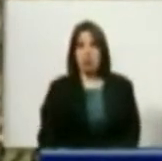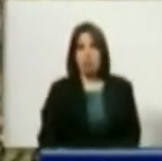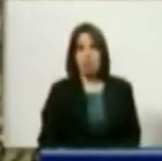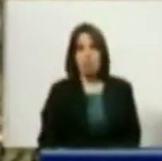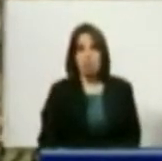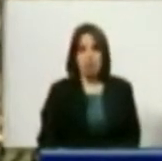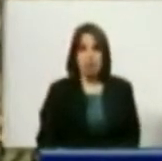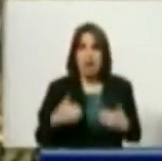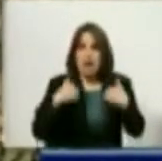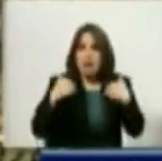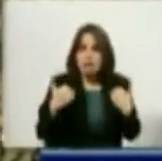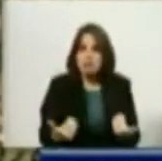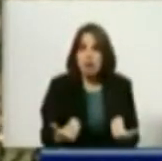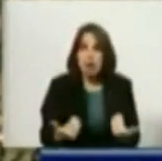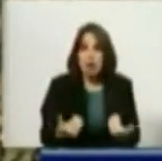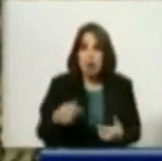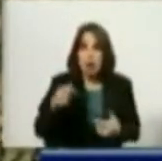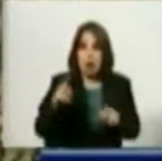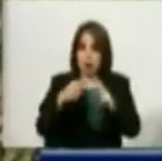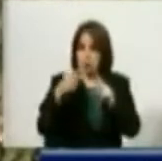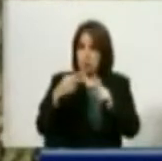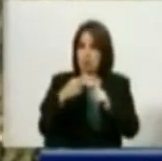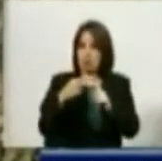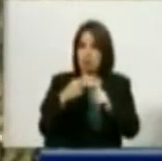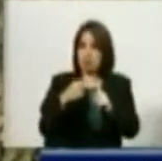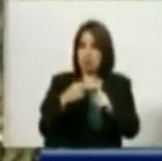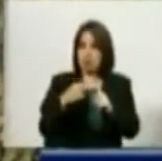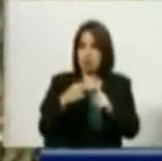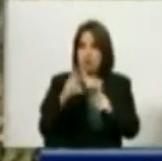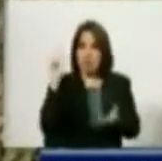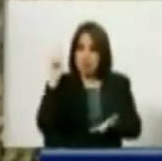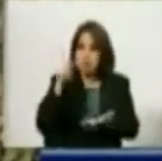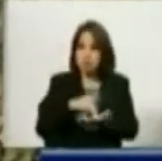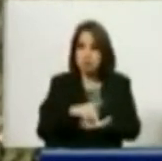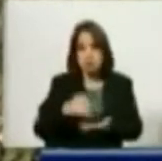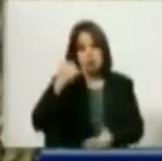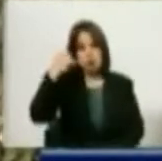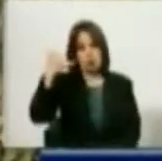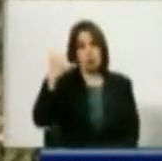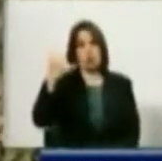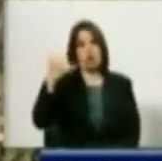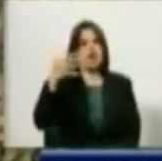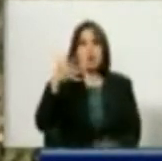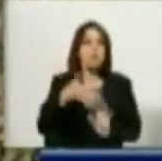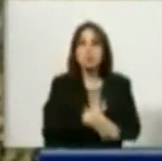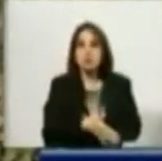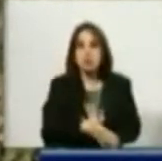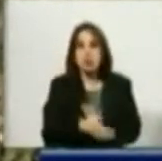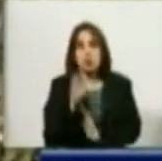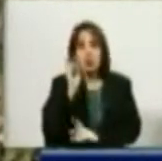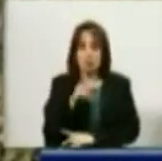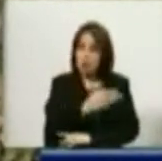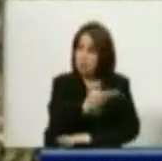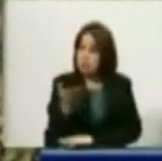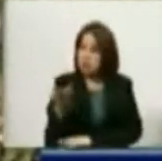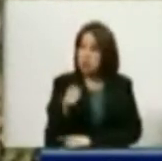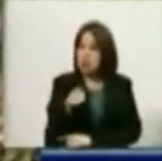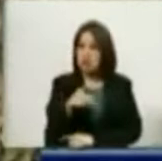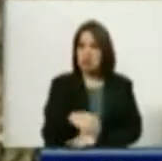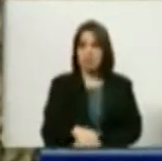del hotel y apenas llegamos Nos mandó a llamar mire ve cómo son ustedes